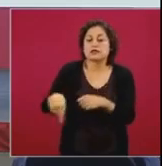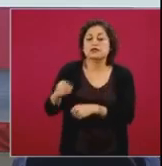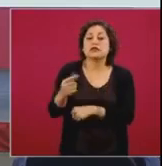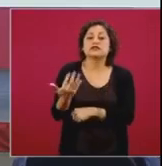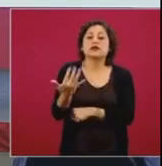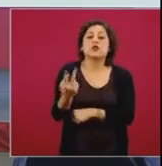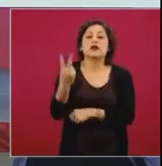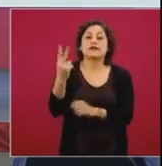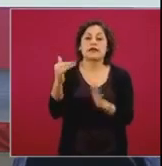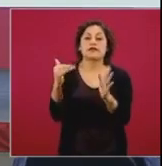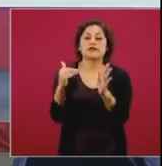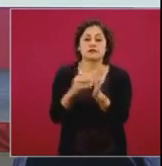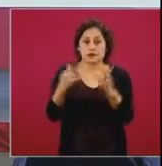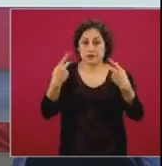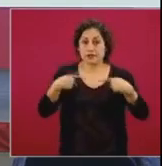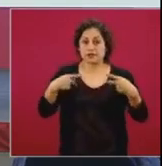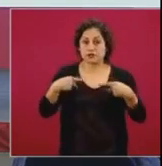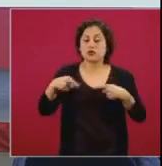estén enfermas